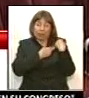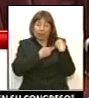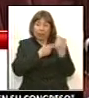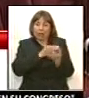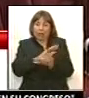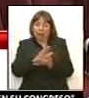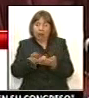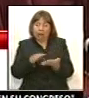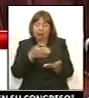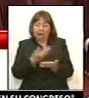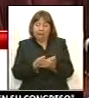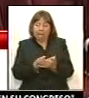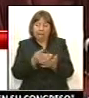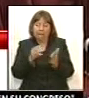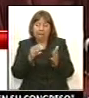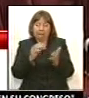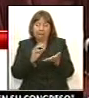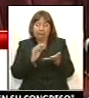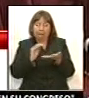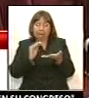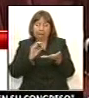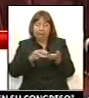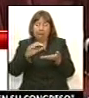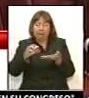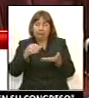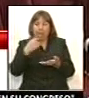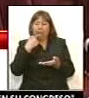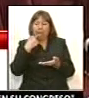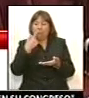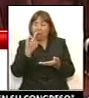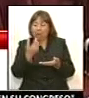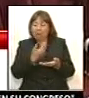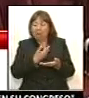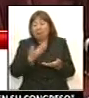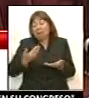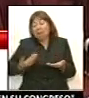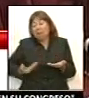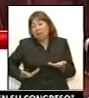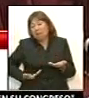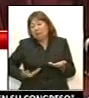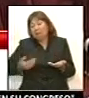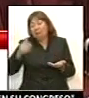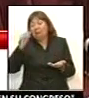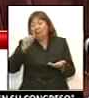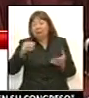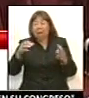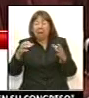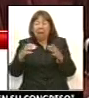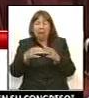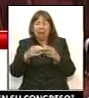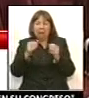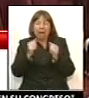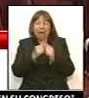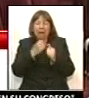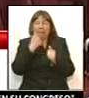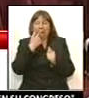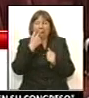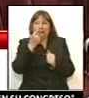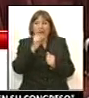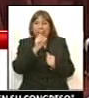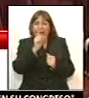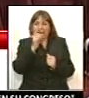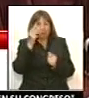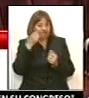de lo que el pueblo va a decir, finalmente va a ser del gobierno. Y si el Congreso no